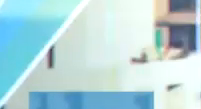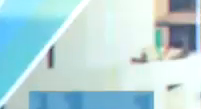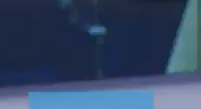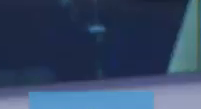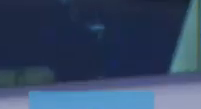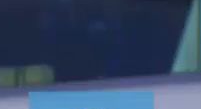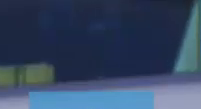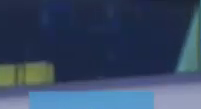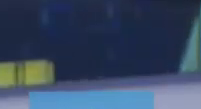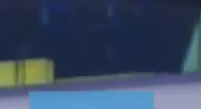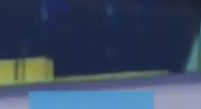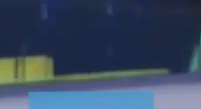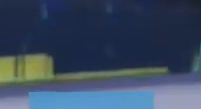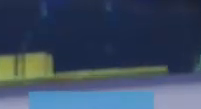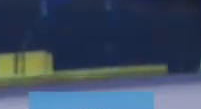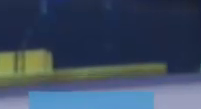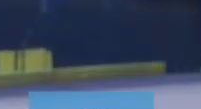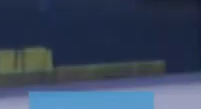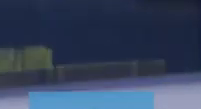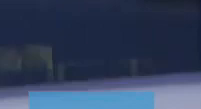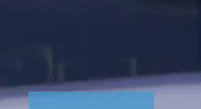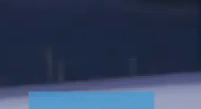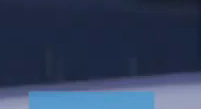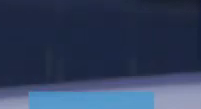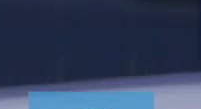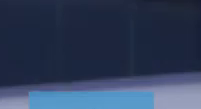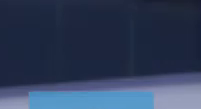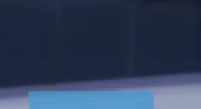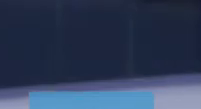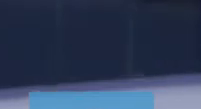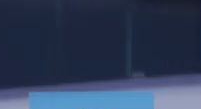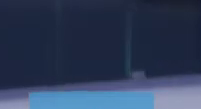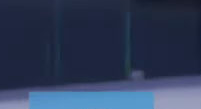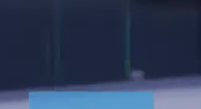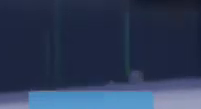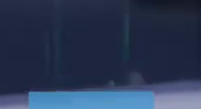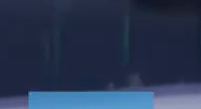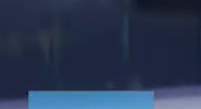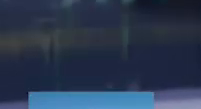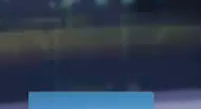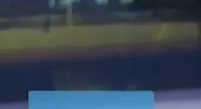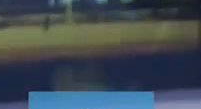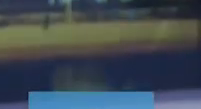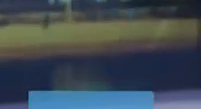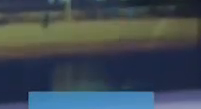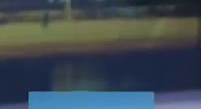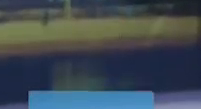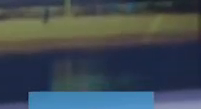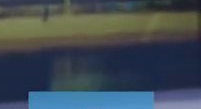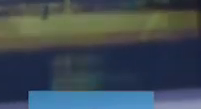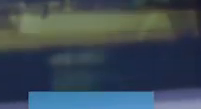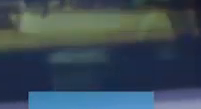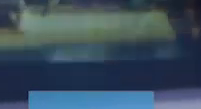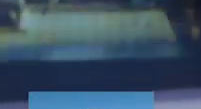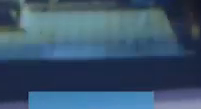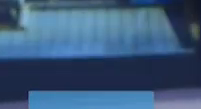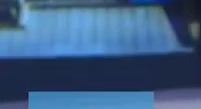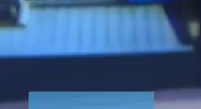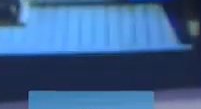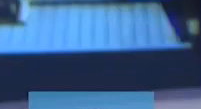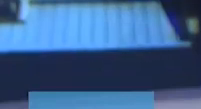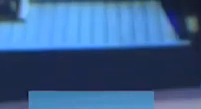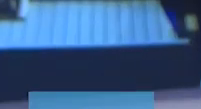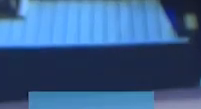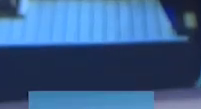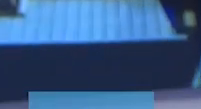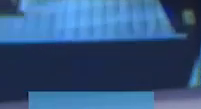a propósito, Ernesto Talvi fue el primer candidato o la primera figura de la oposición en expresar el apoyo a Luis